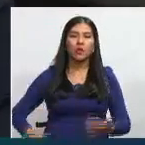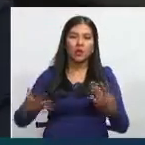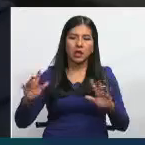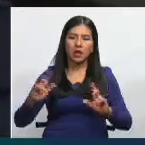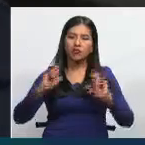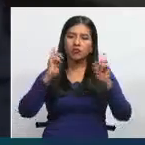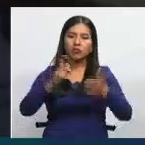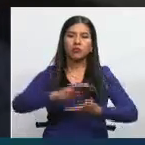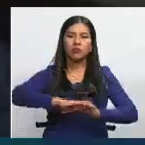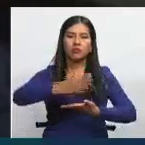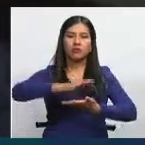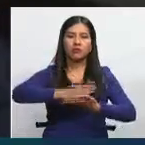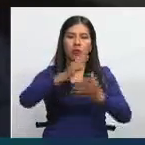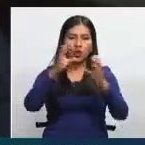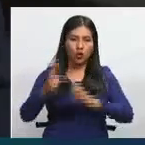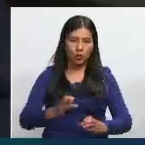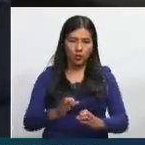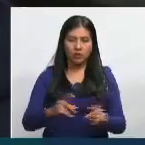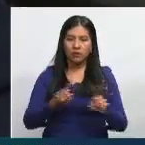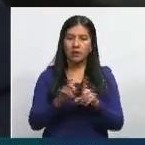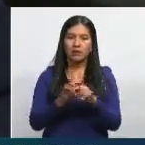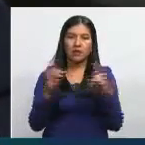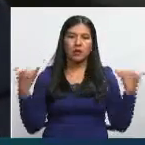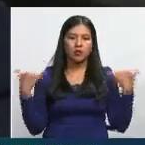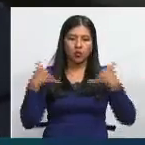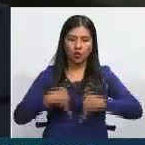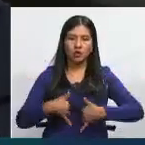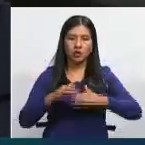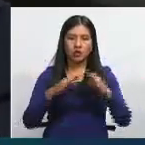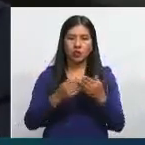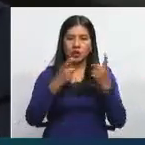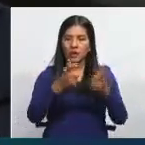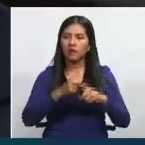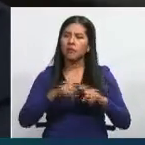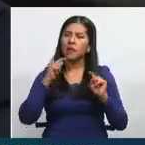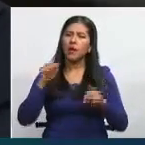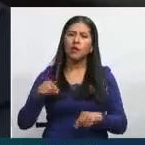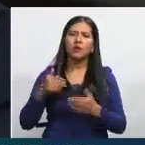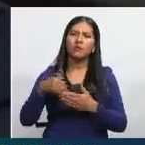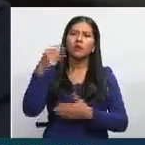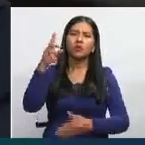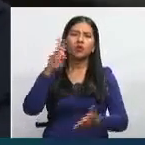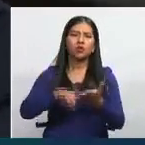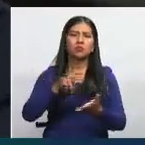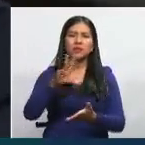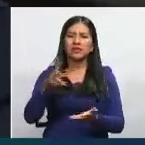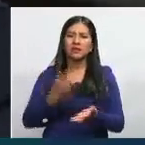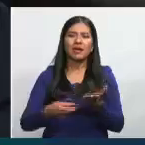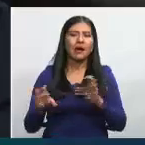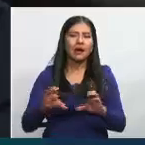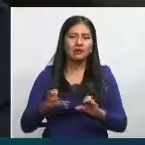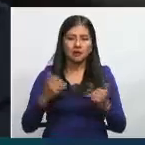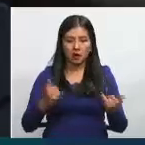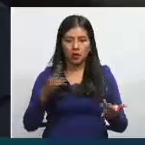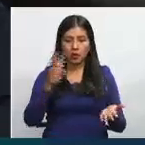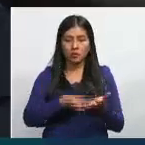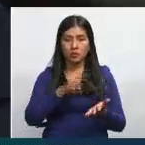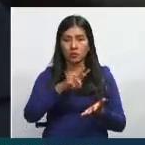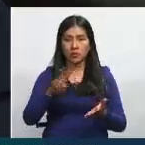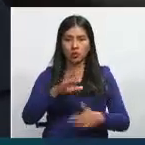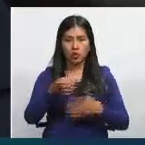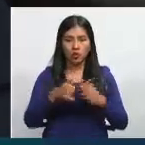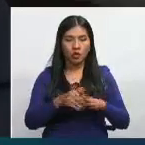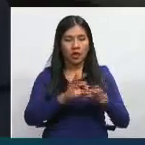Santa Cruz ya va a entregar mochila al año escolar. Es el alcalde que nos diga también qué va a hacer para el 2023. No sé, si este año de una manera el tema de infraestructura